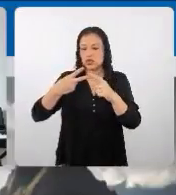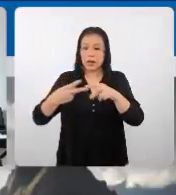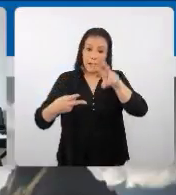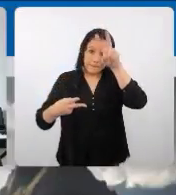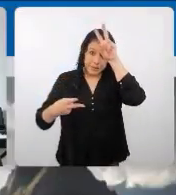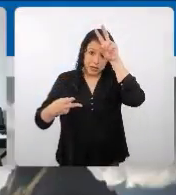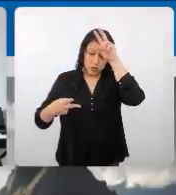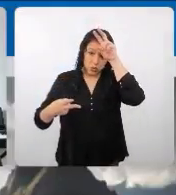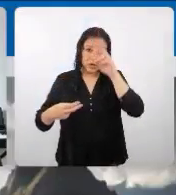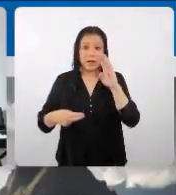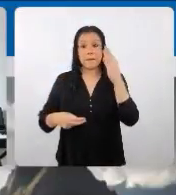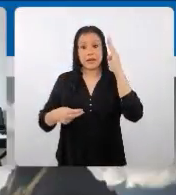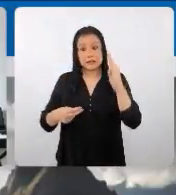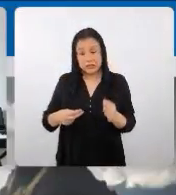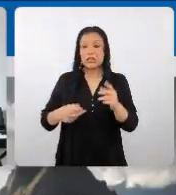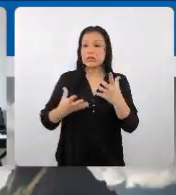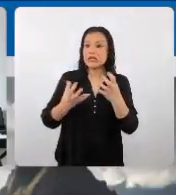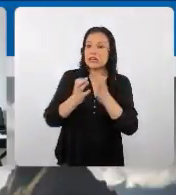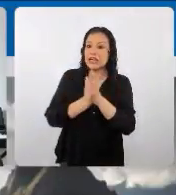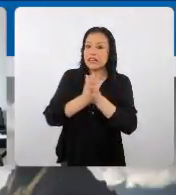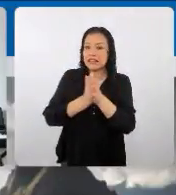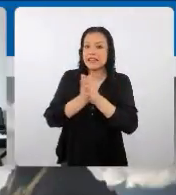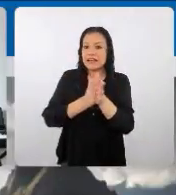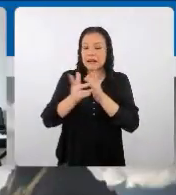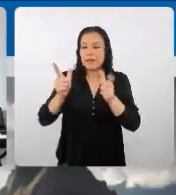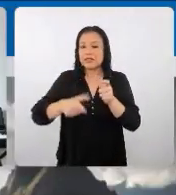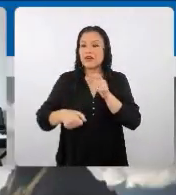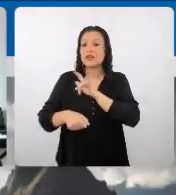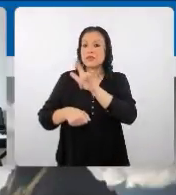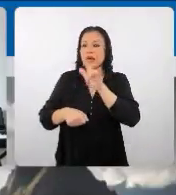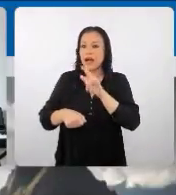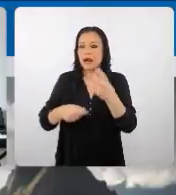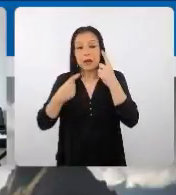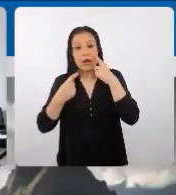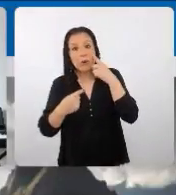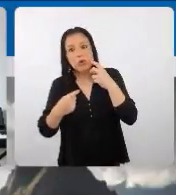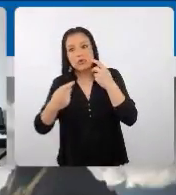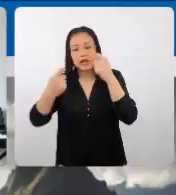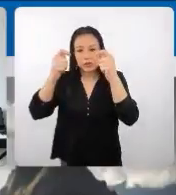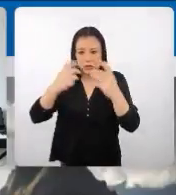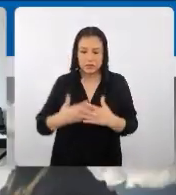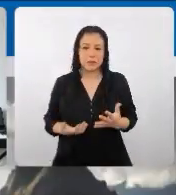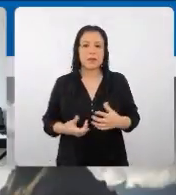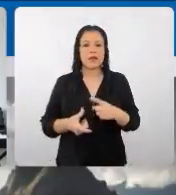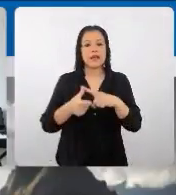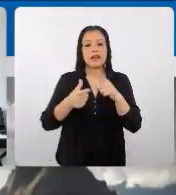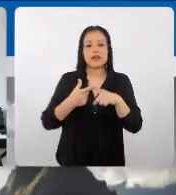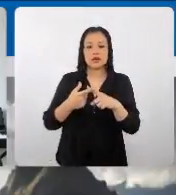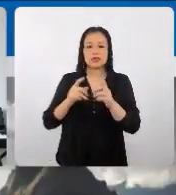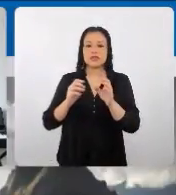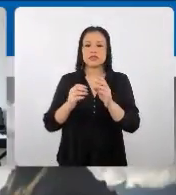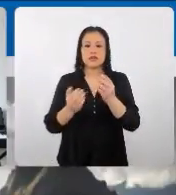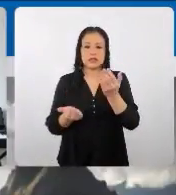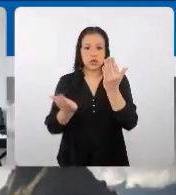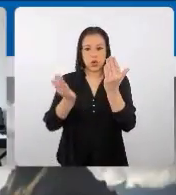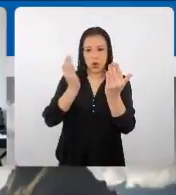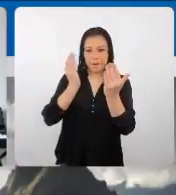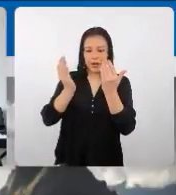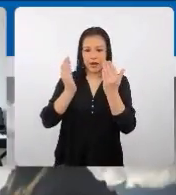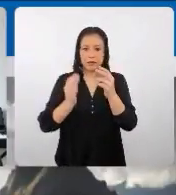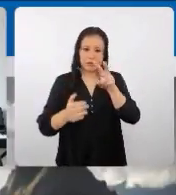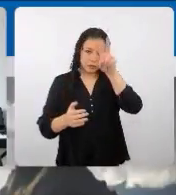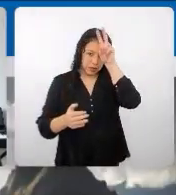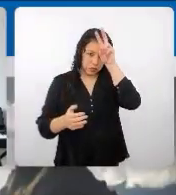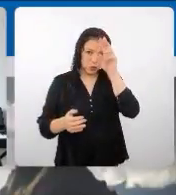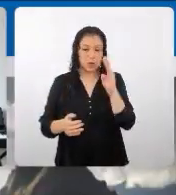de atractivos para visitar en Sudamérica. ¿Ok? Entonces, los diferenciales de Perú frente a este vecino